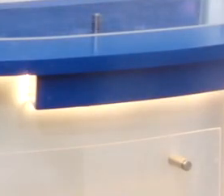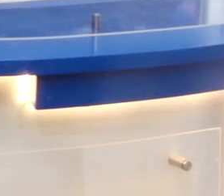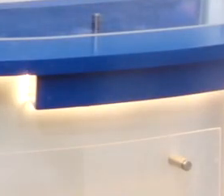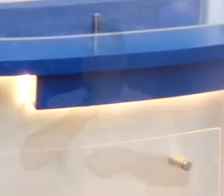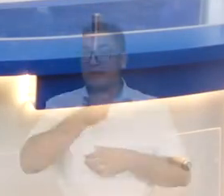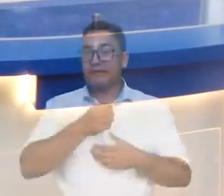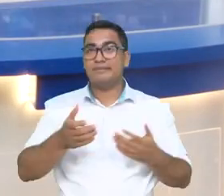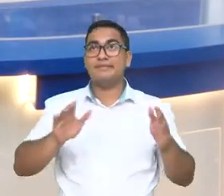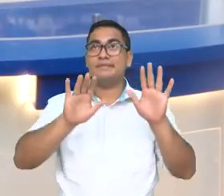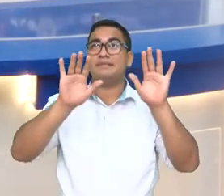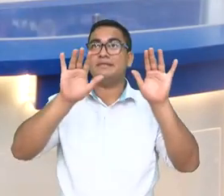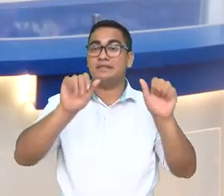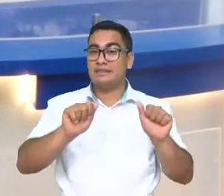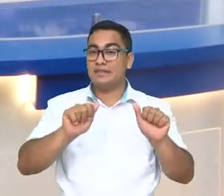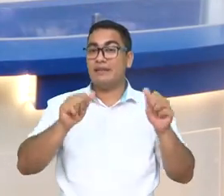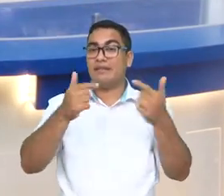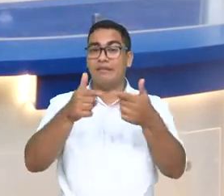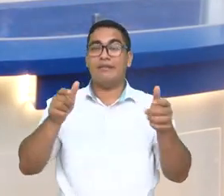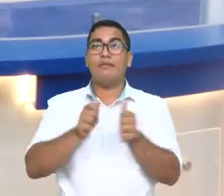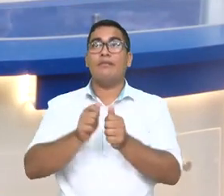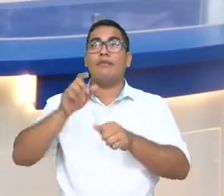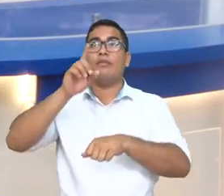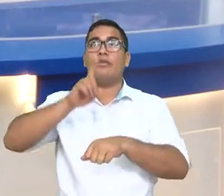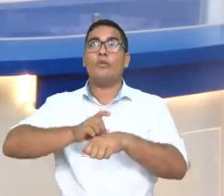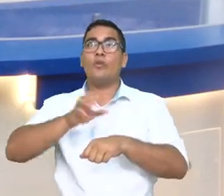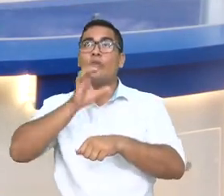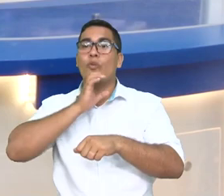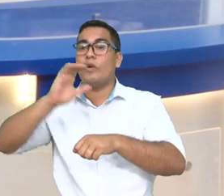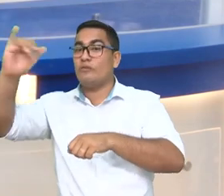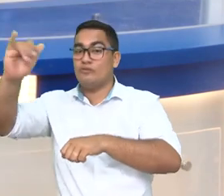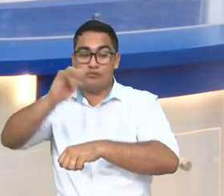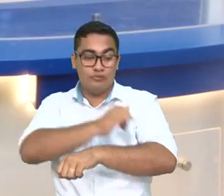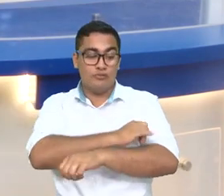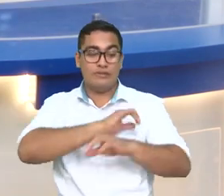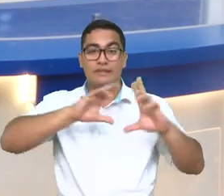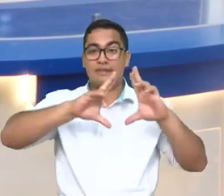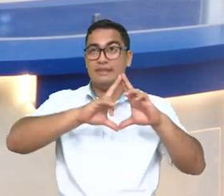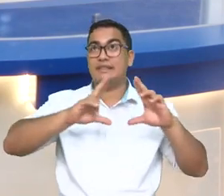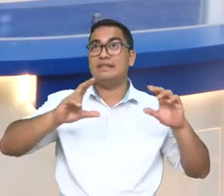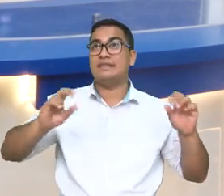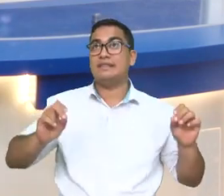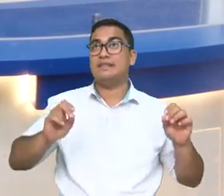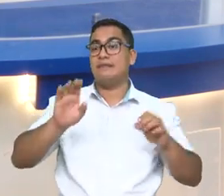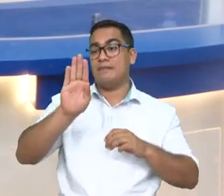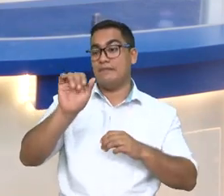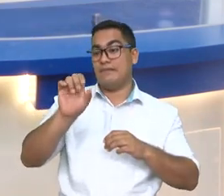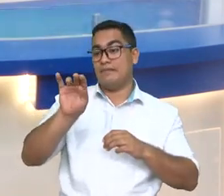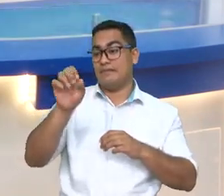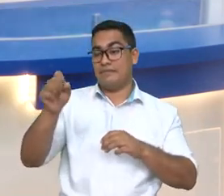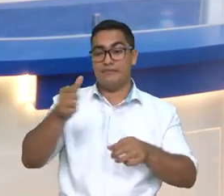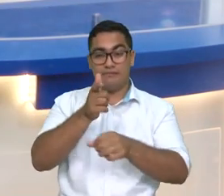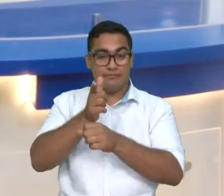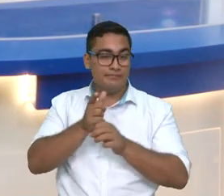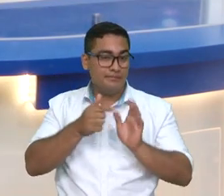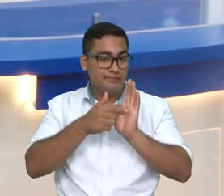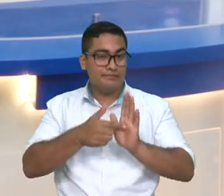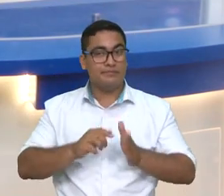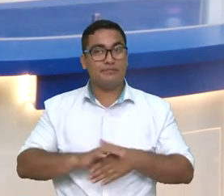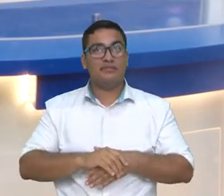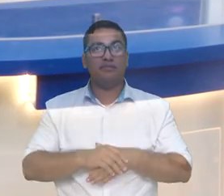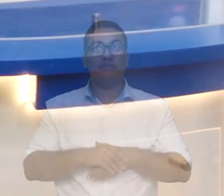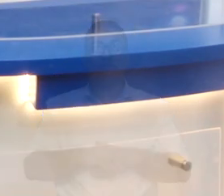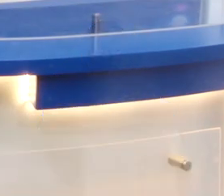Iniciamos. Llegó al país la brigada de expertos integradas por médicos cubanos. Ahí estuvo Vanessa Paz y nos tiene el reporte completo.